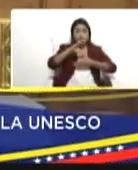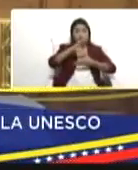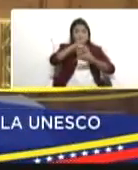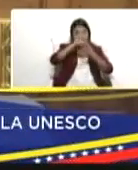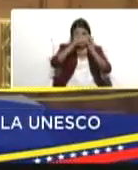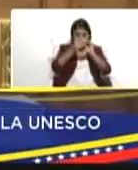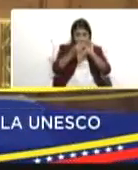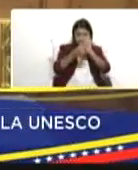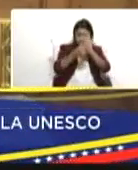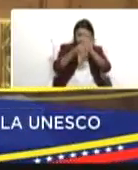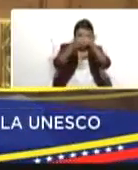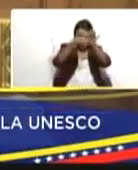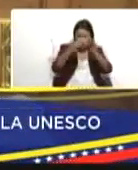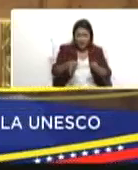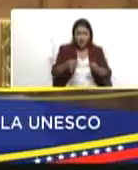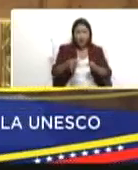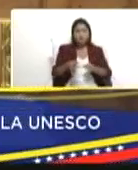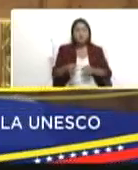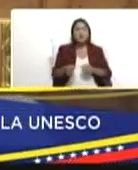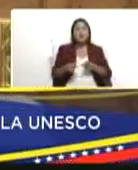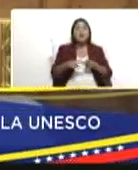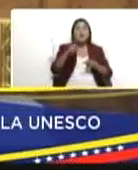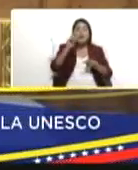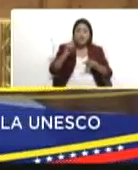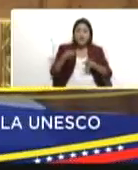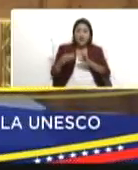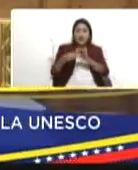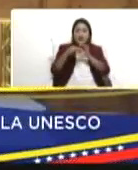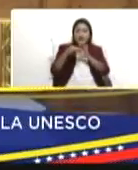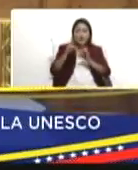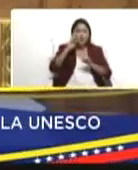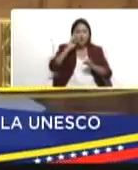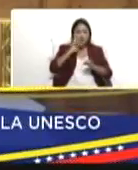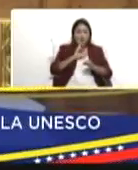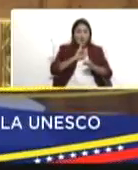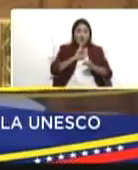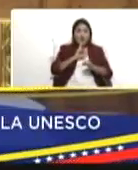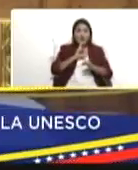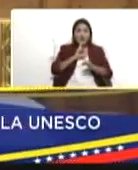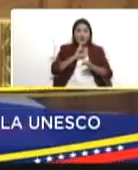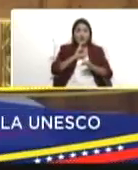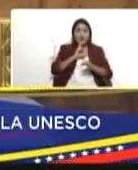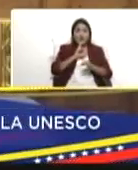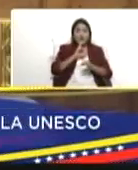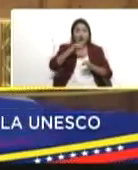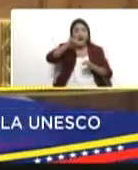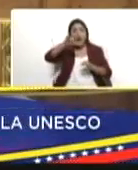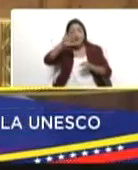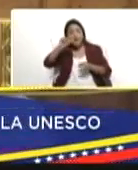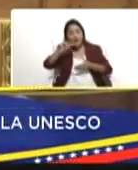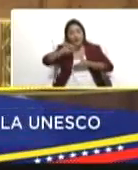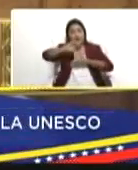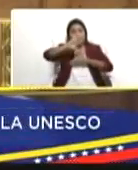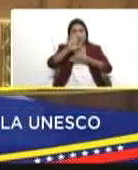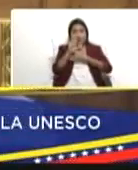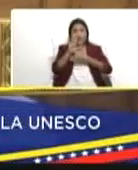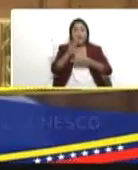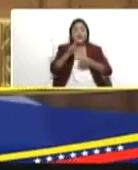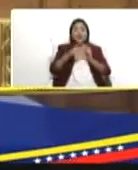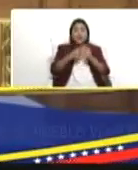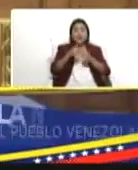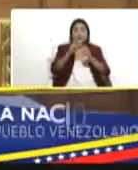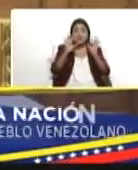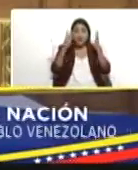caribeños Igualmente la alianza bolivariana para los pueblos de nuestra América el alba celebró